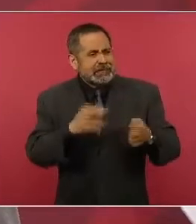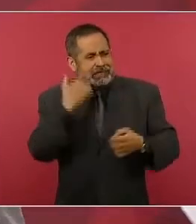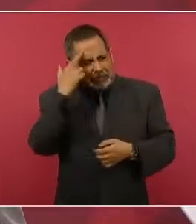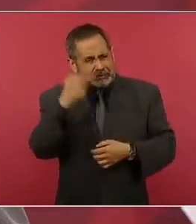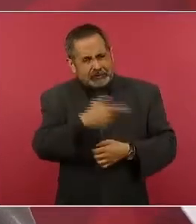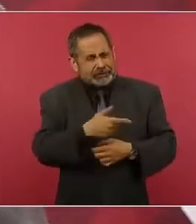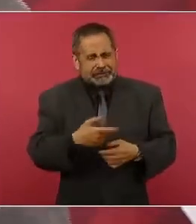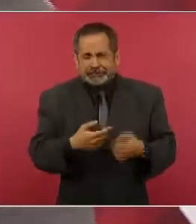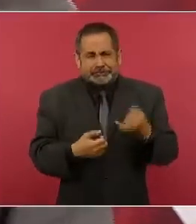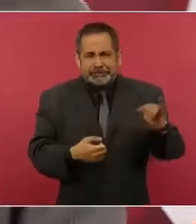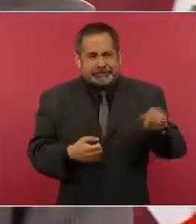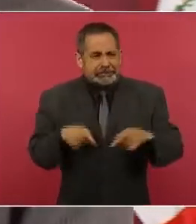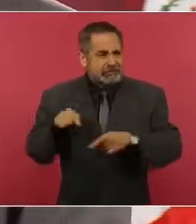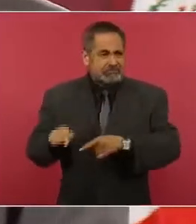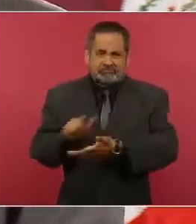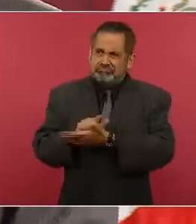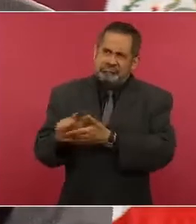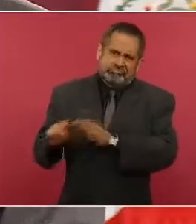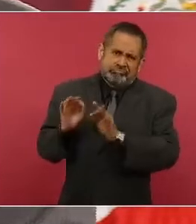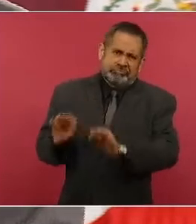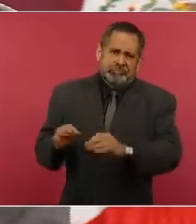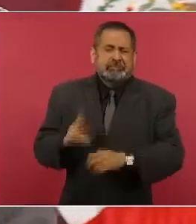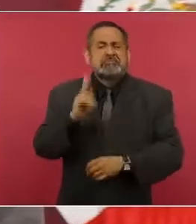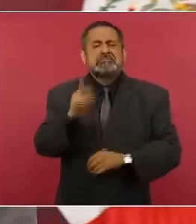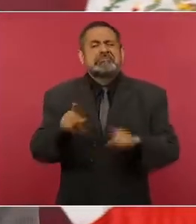Está como la senadora